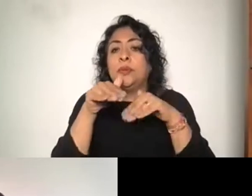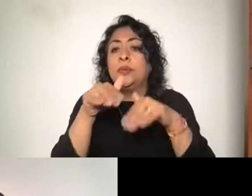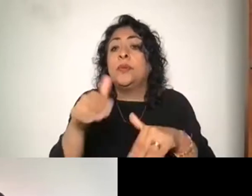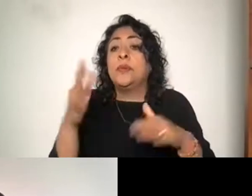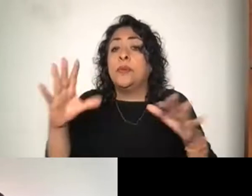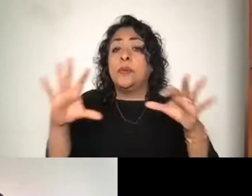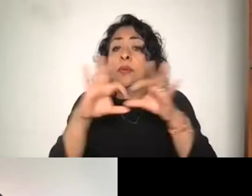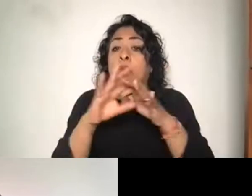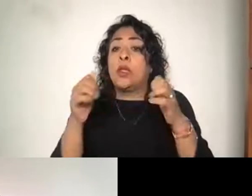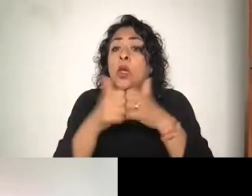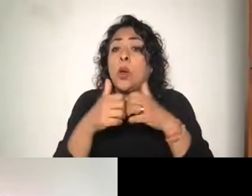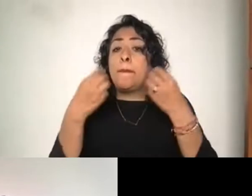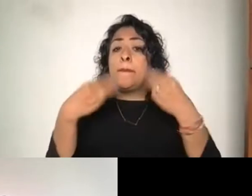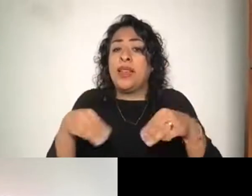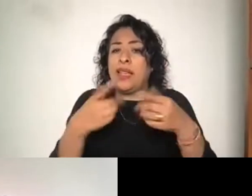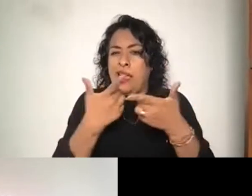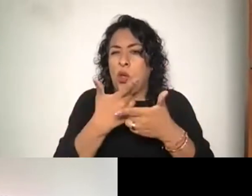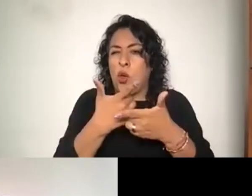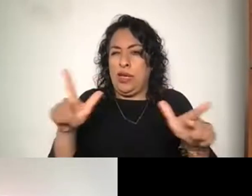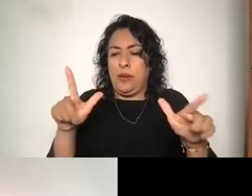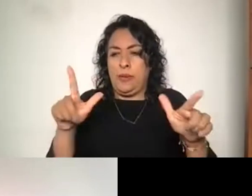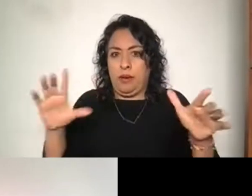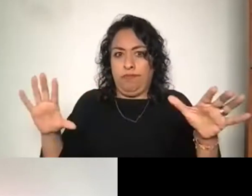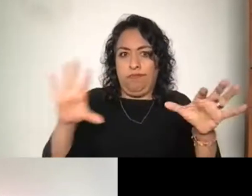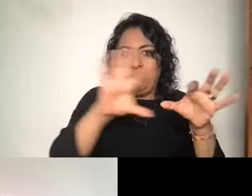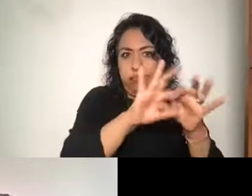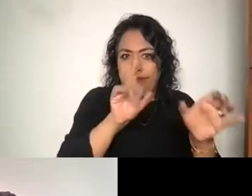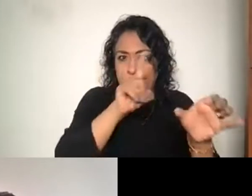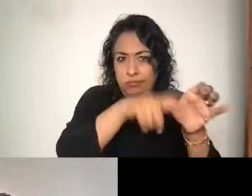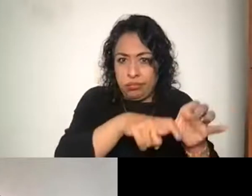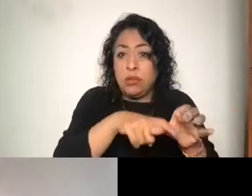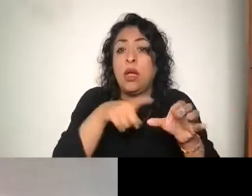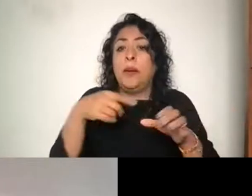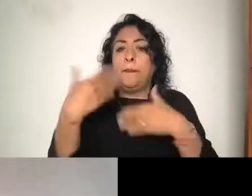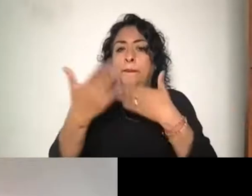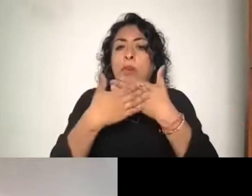alianza con Mercado Libre, estaremos lanzando